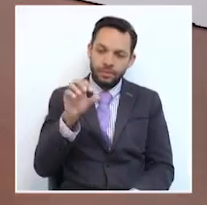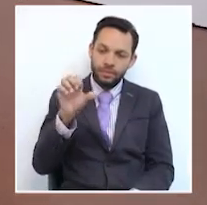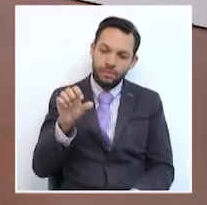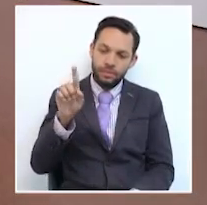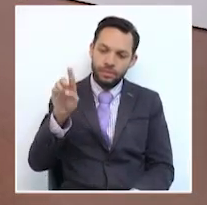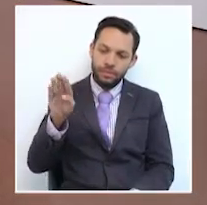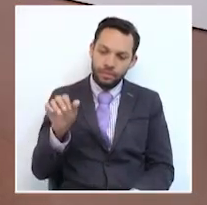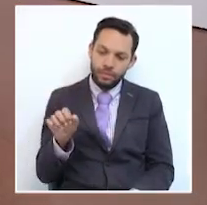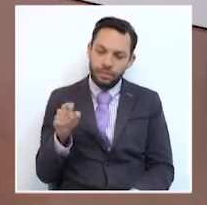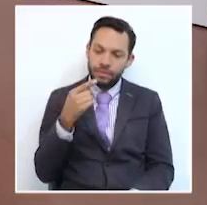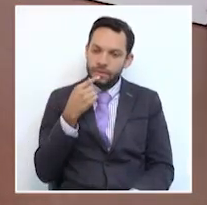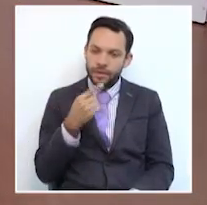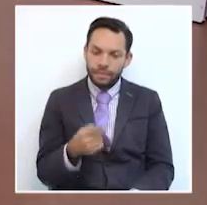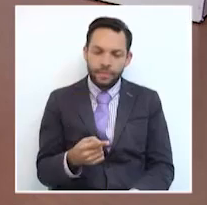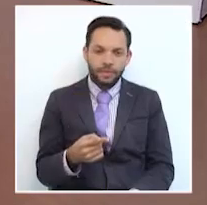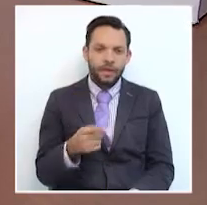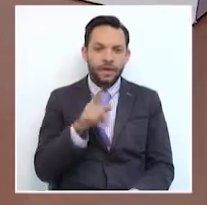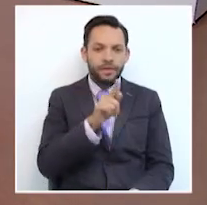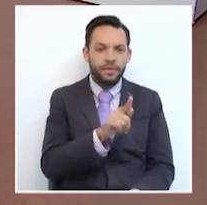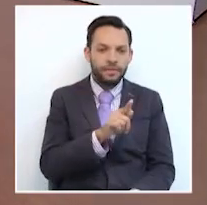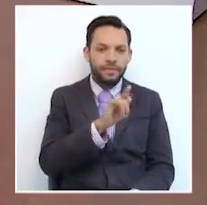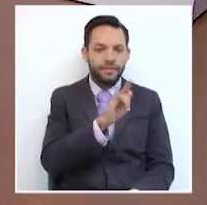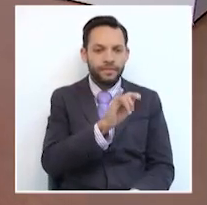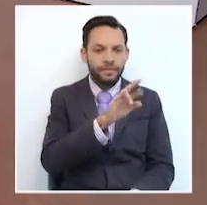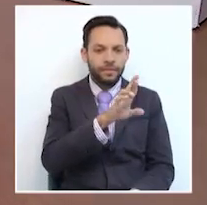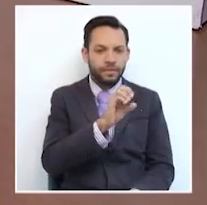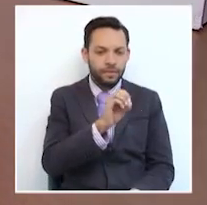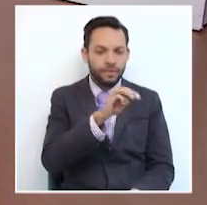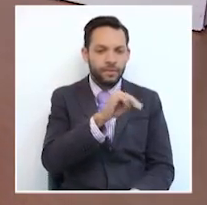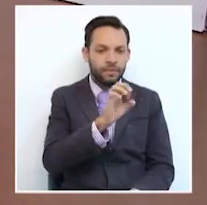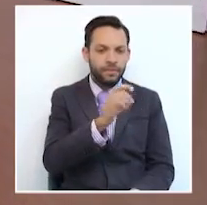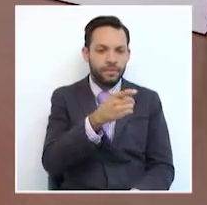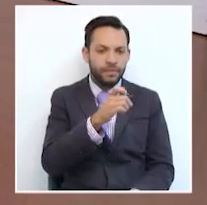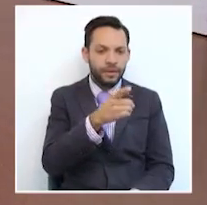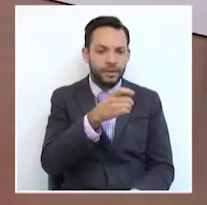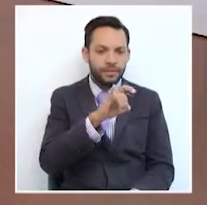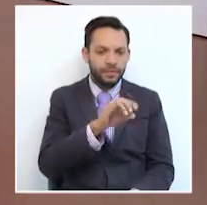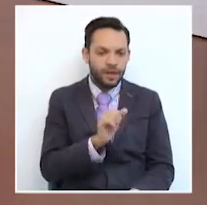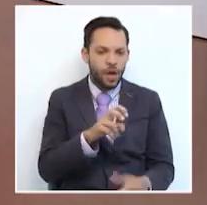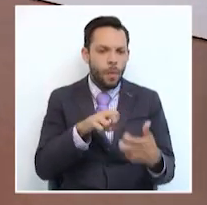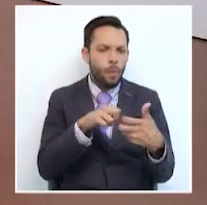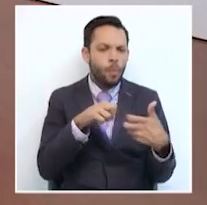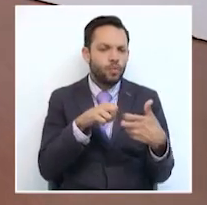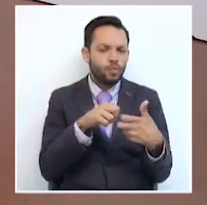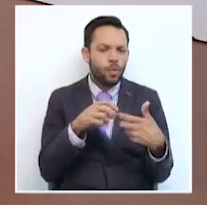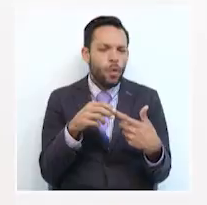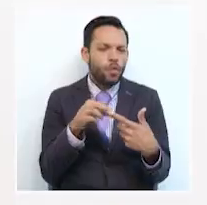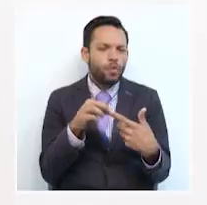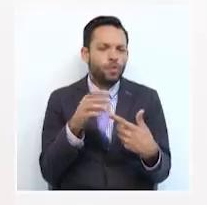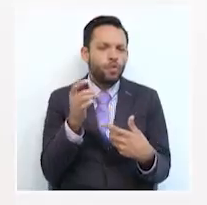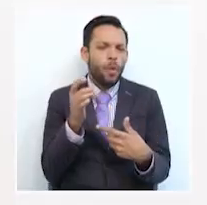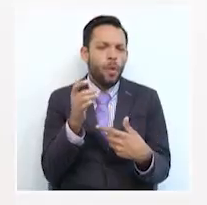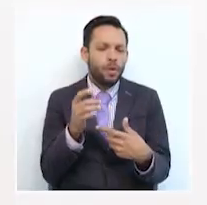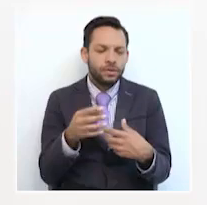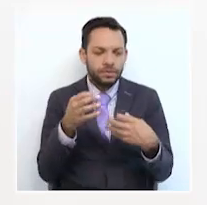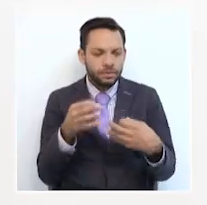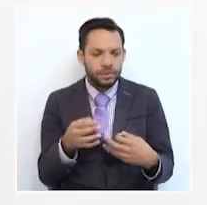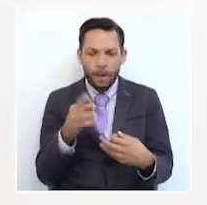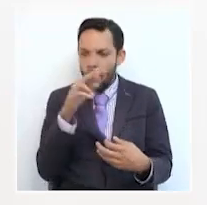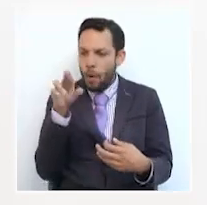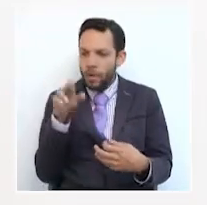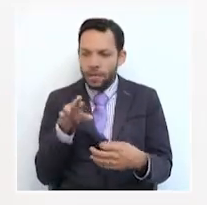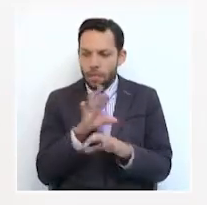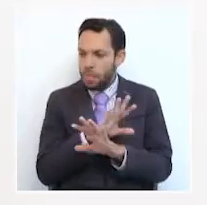fibromialgia ya no me vale casi la droga que tratamiento puedo seguir nunca me han prohibido nada el